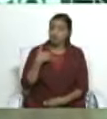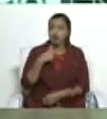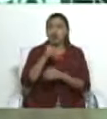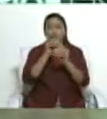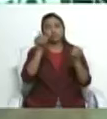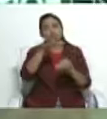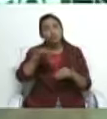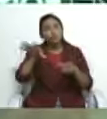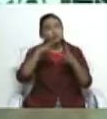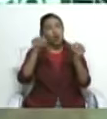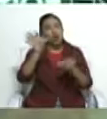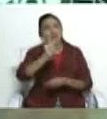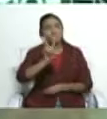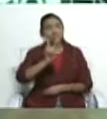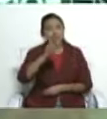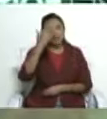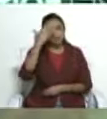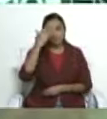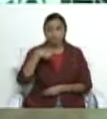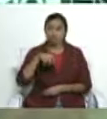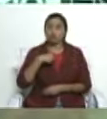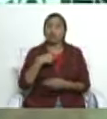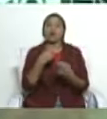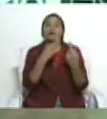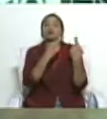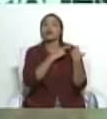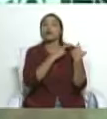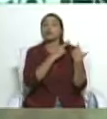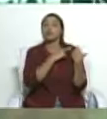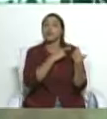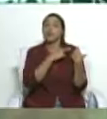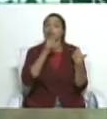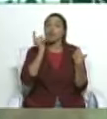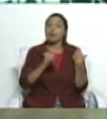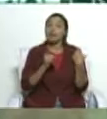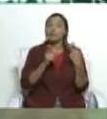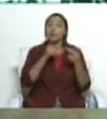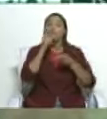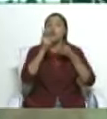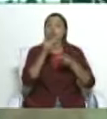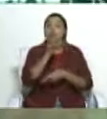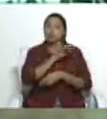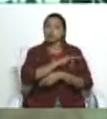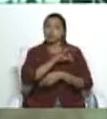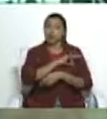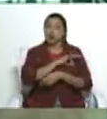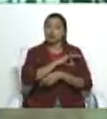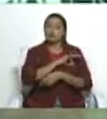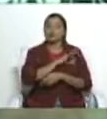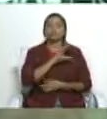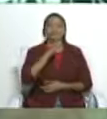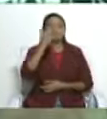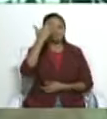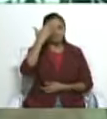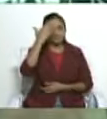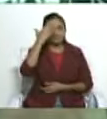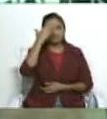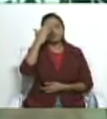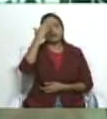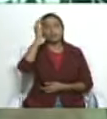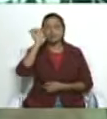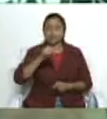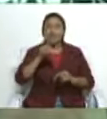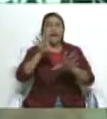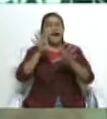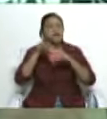que seremos responsables en el ejercicio de la política social y que reconoceremos el resultado el 28